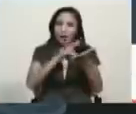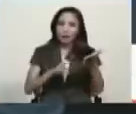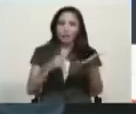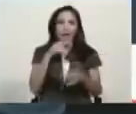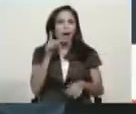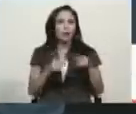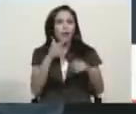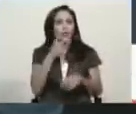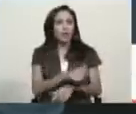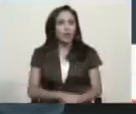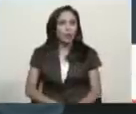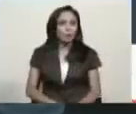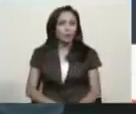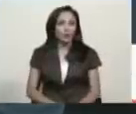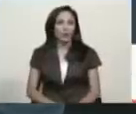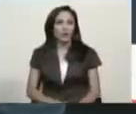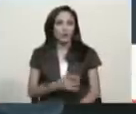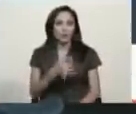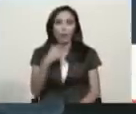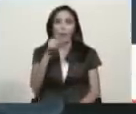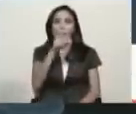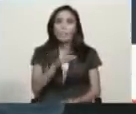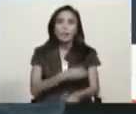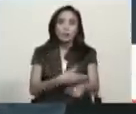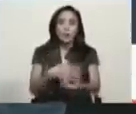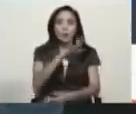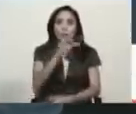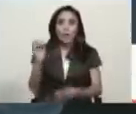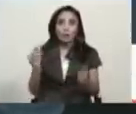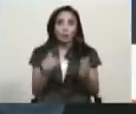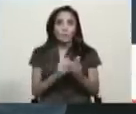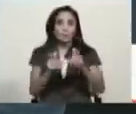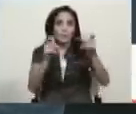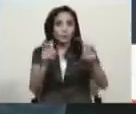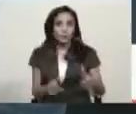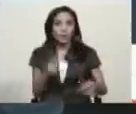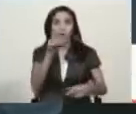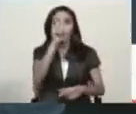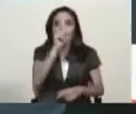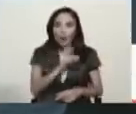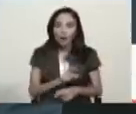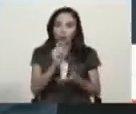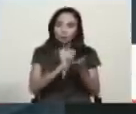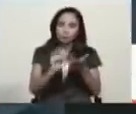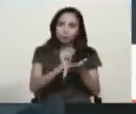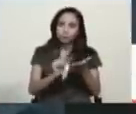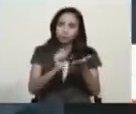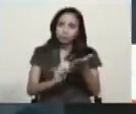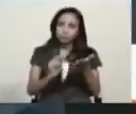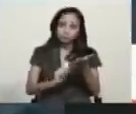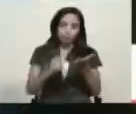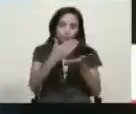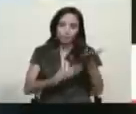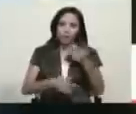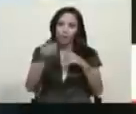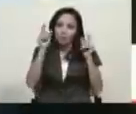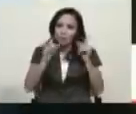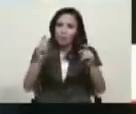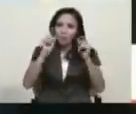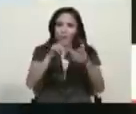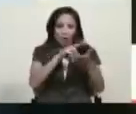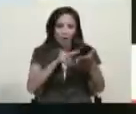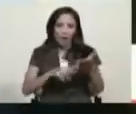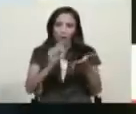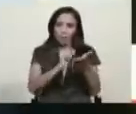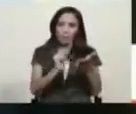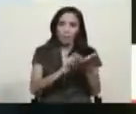posible alfabetizar 1.500.000 venezolanos en un año cuando se alfabetizaban 20.000? Estoy